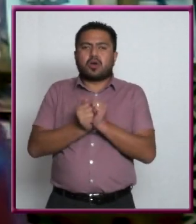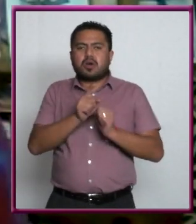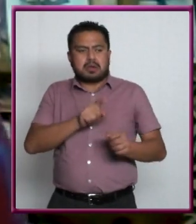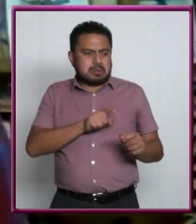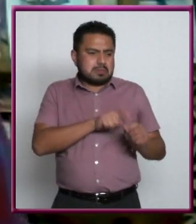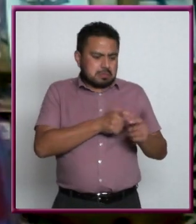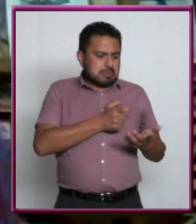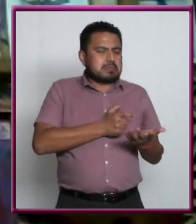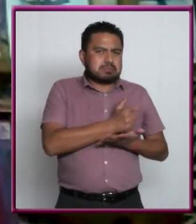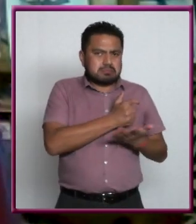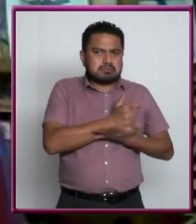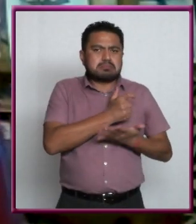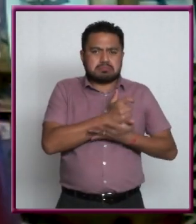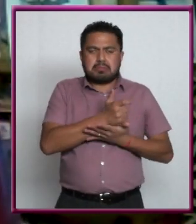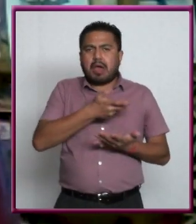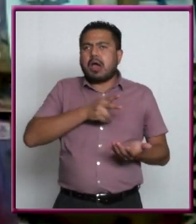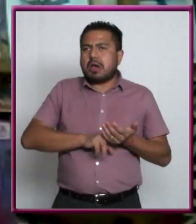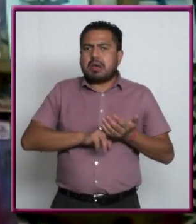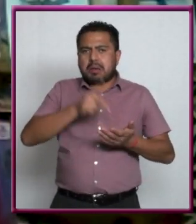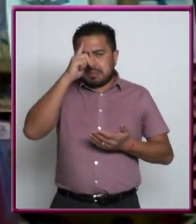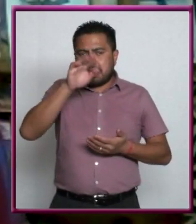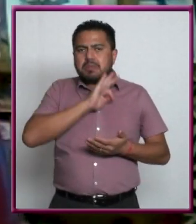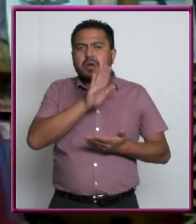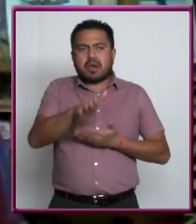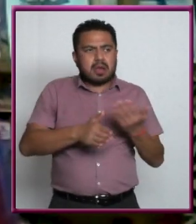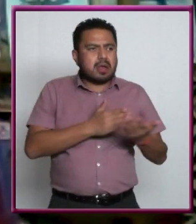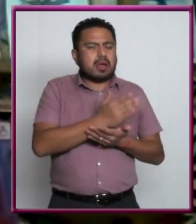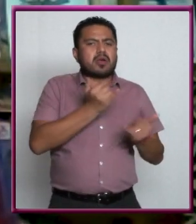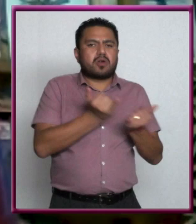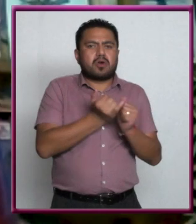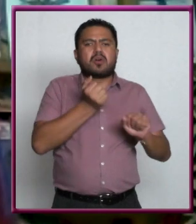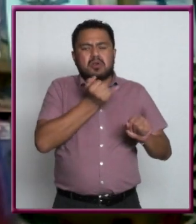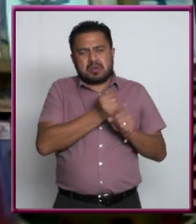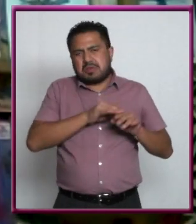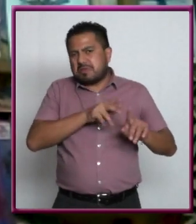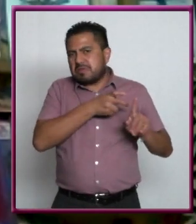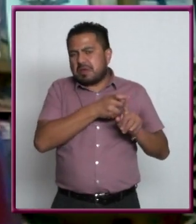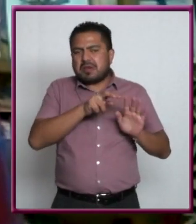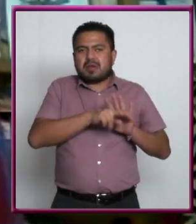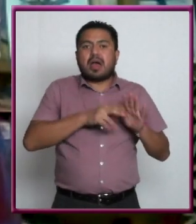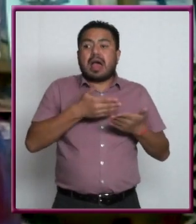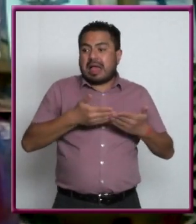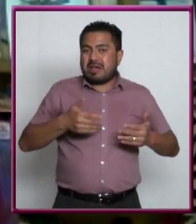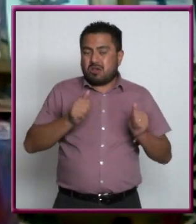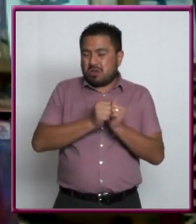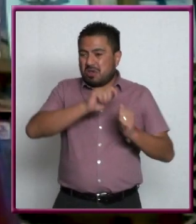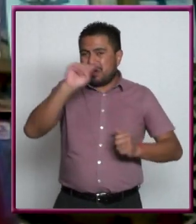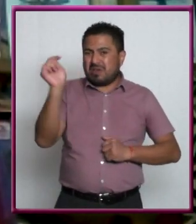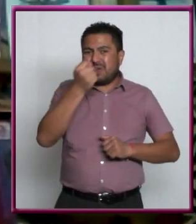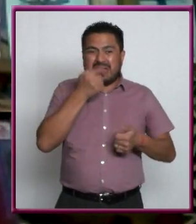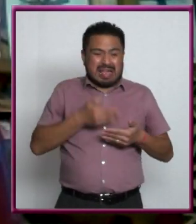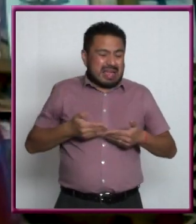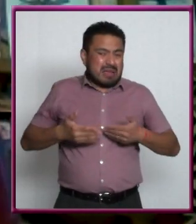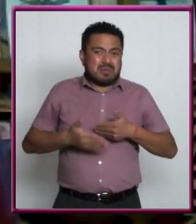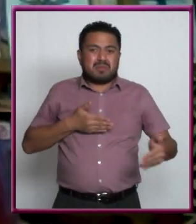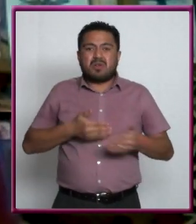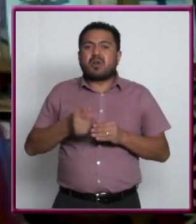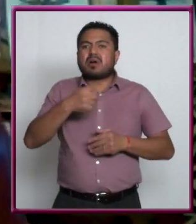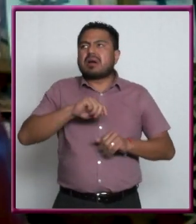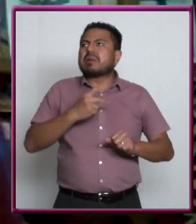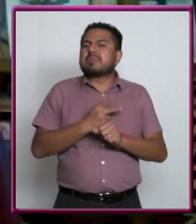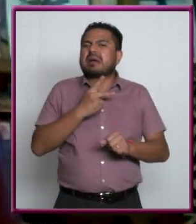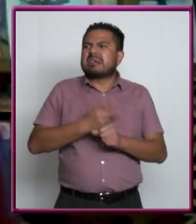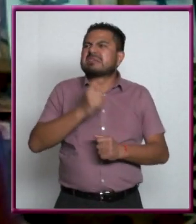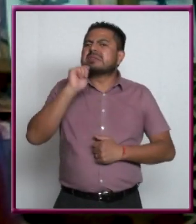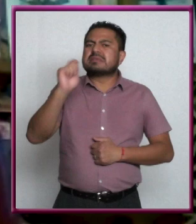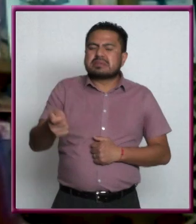con membresía, donde tenías que pagar un dinero para poder acceder a esos contenidos. Hoy en día, ya con la era digital en pleno,